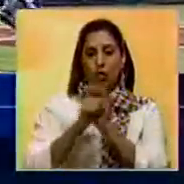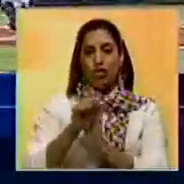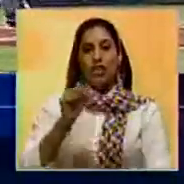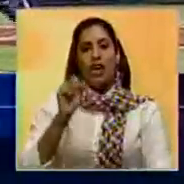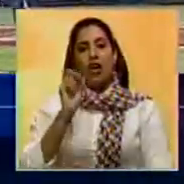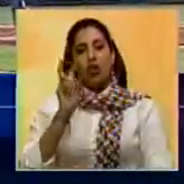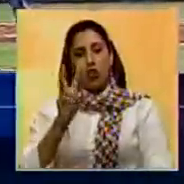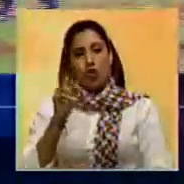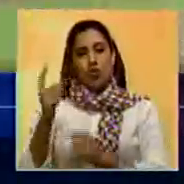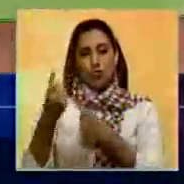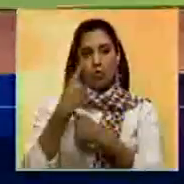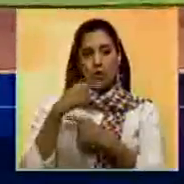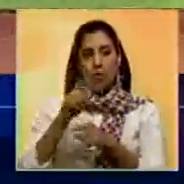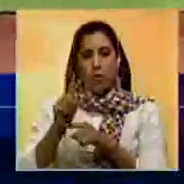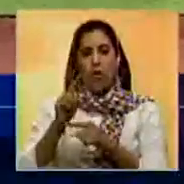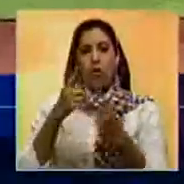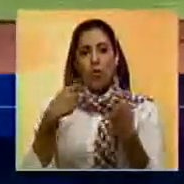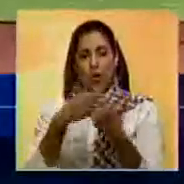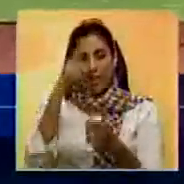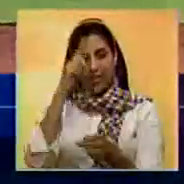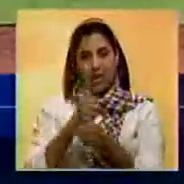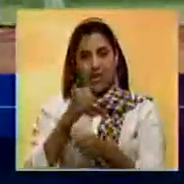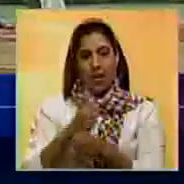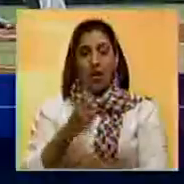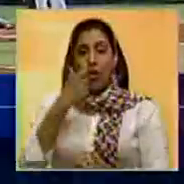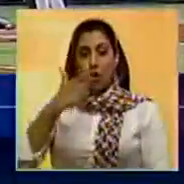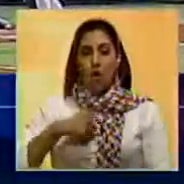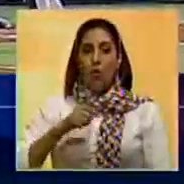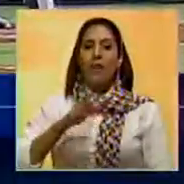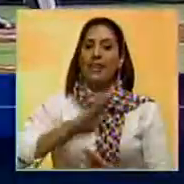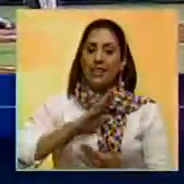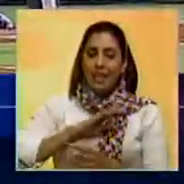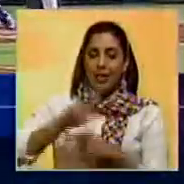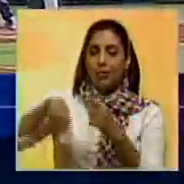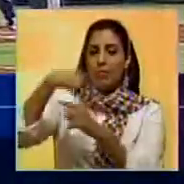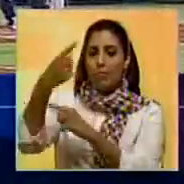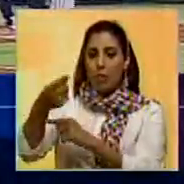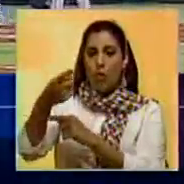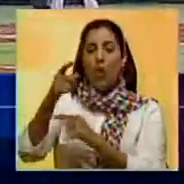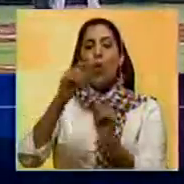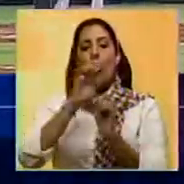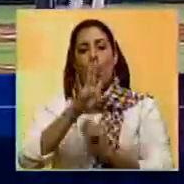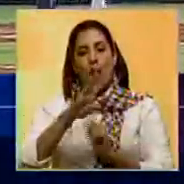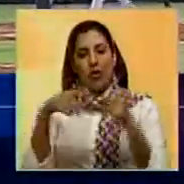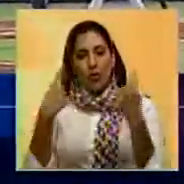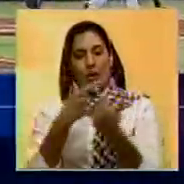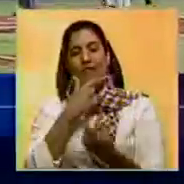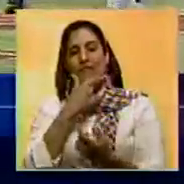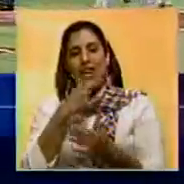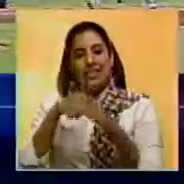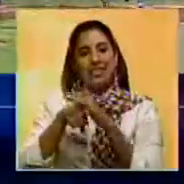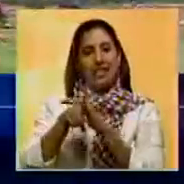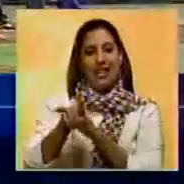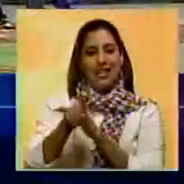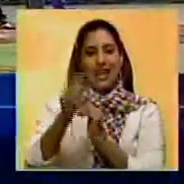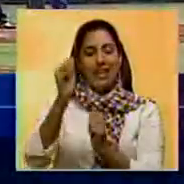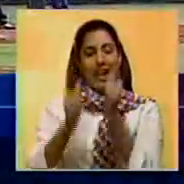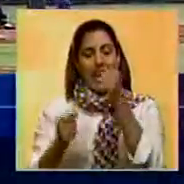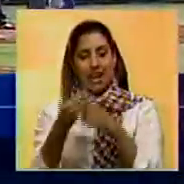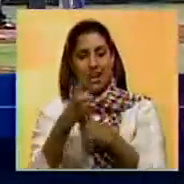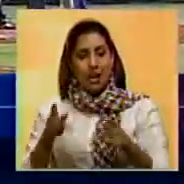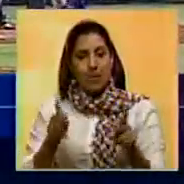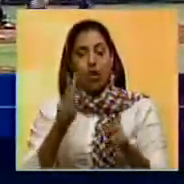boletos a 2 contrarios en un episodio de labor. Mark Serrano relevó a Hernández en 4 sólidas entradas, con una carrera